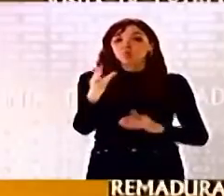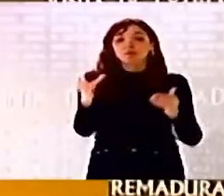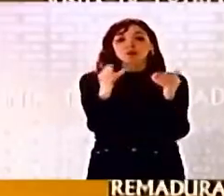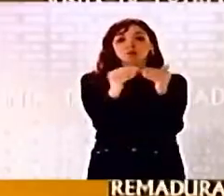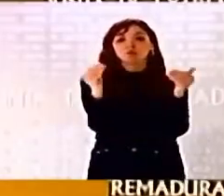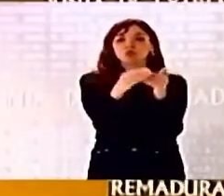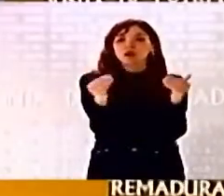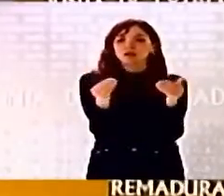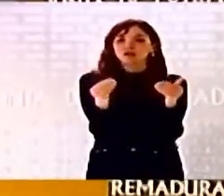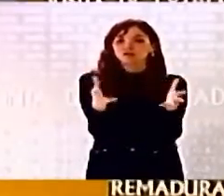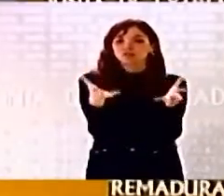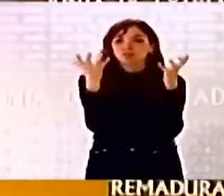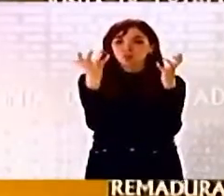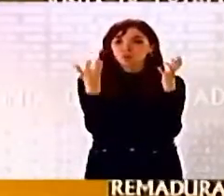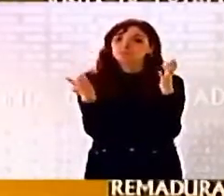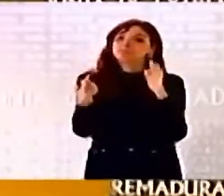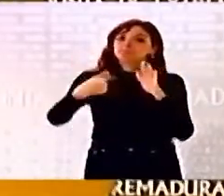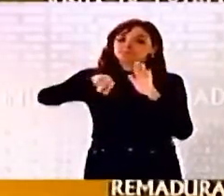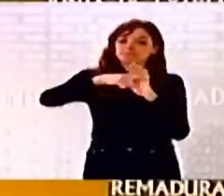potenciales beneficiarios del mismo,